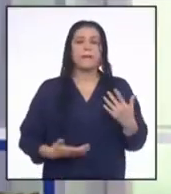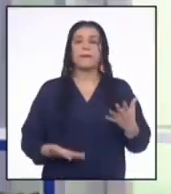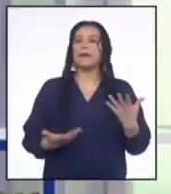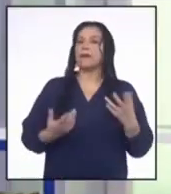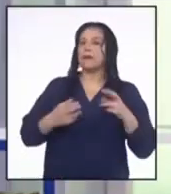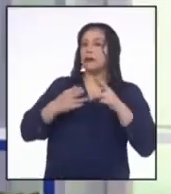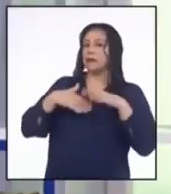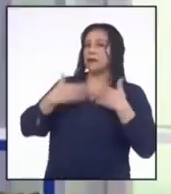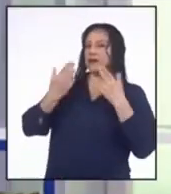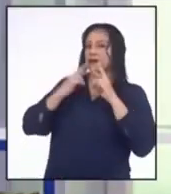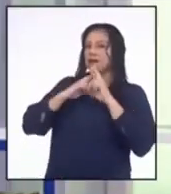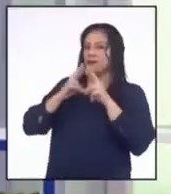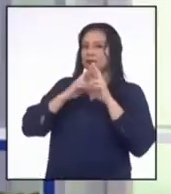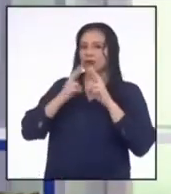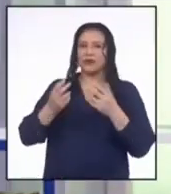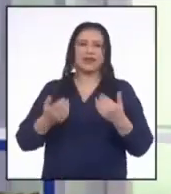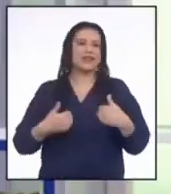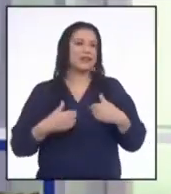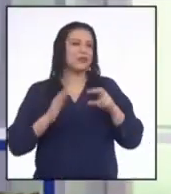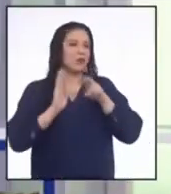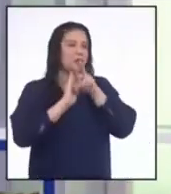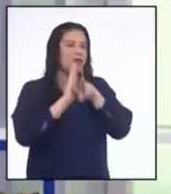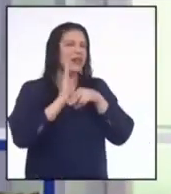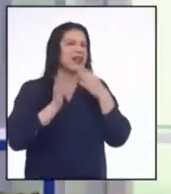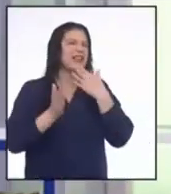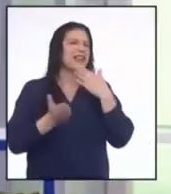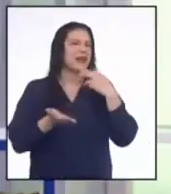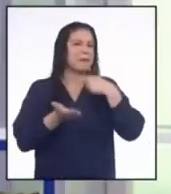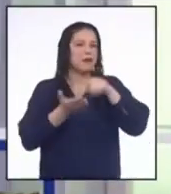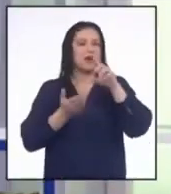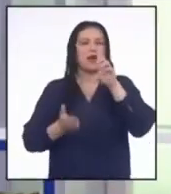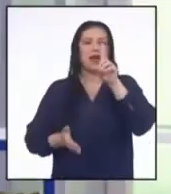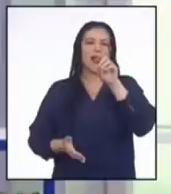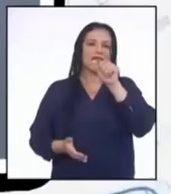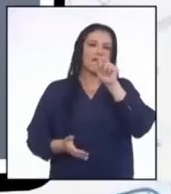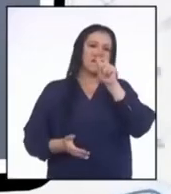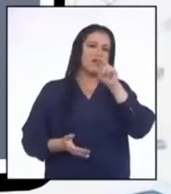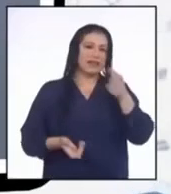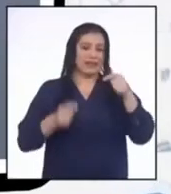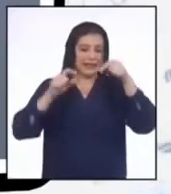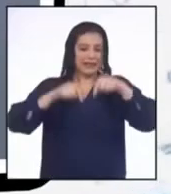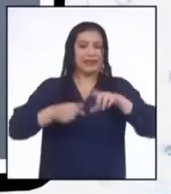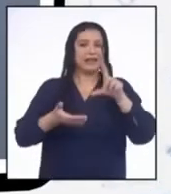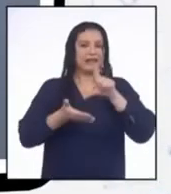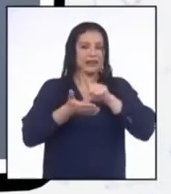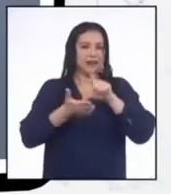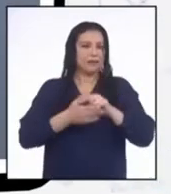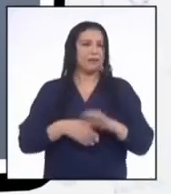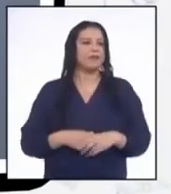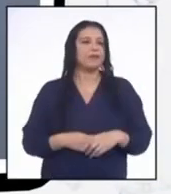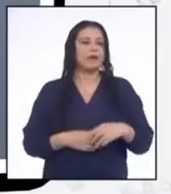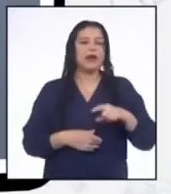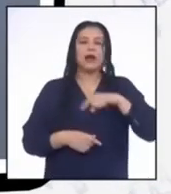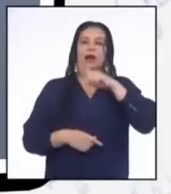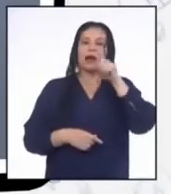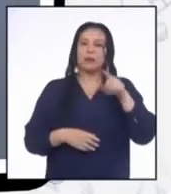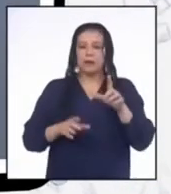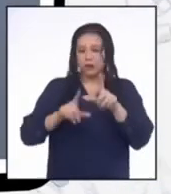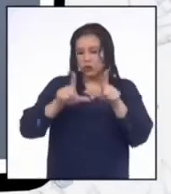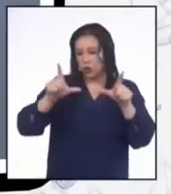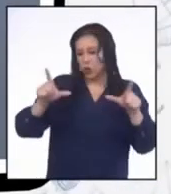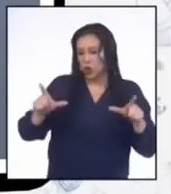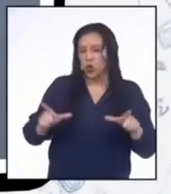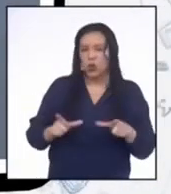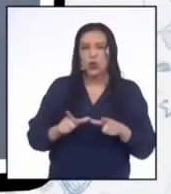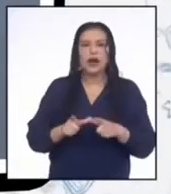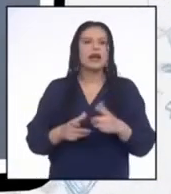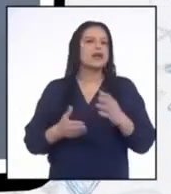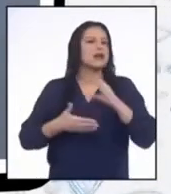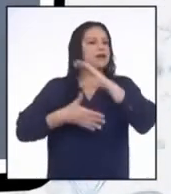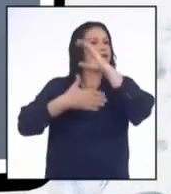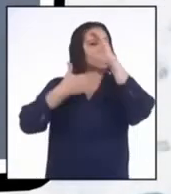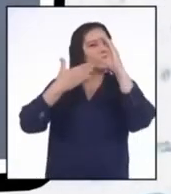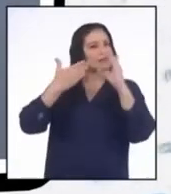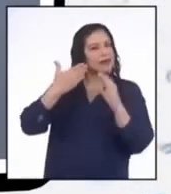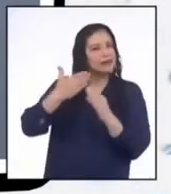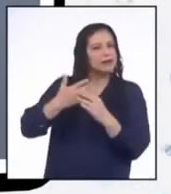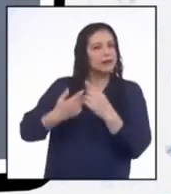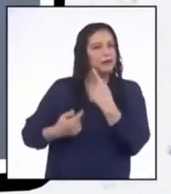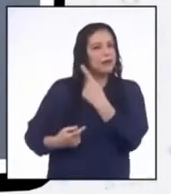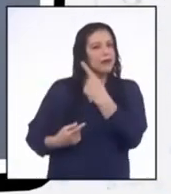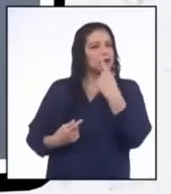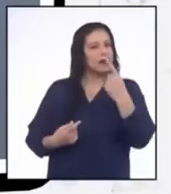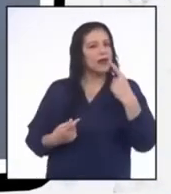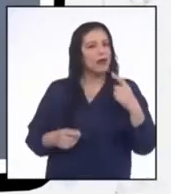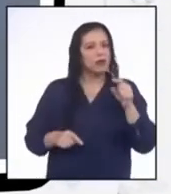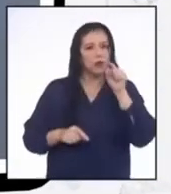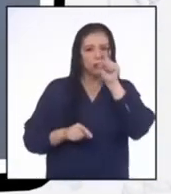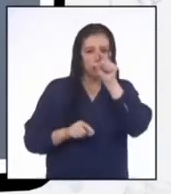Para responder, tenemos un video enviado por David, desde Lima. La parábola es un lugar geométrico que se caracteriza porque cada